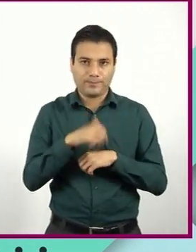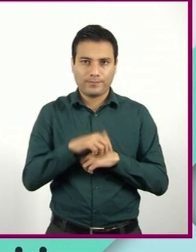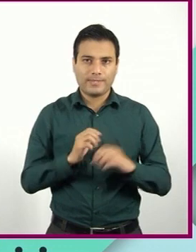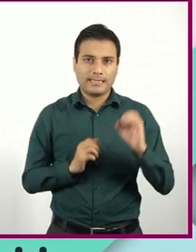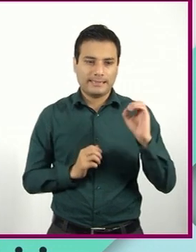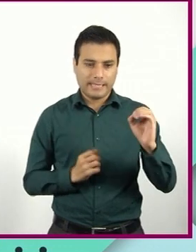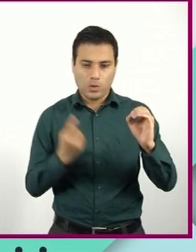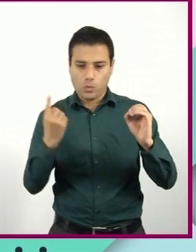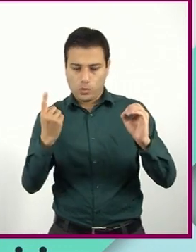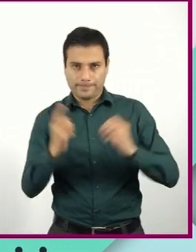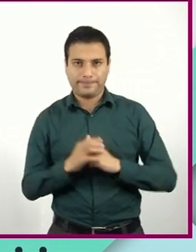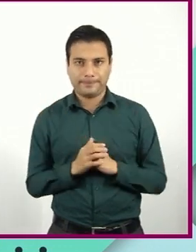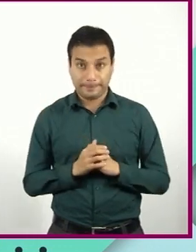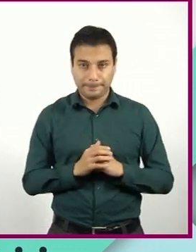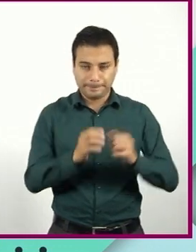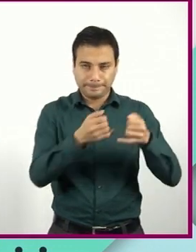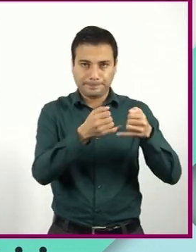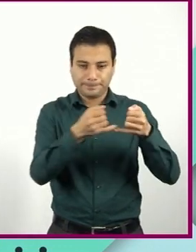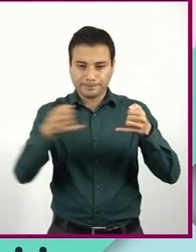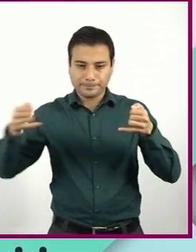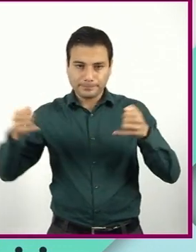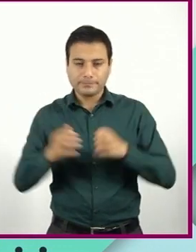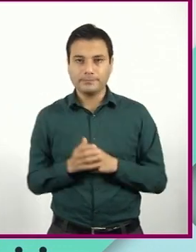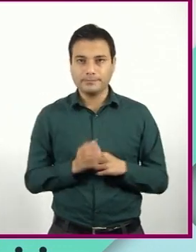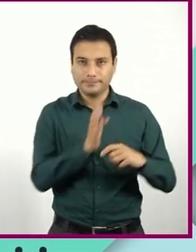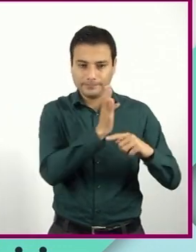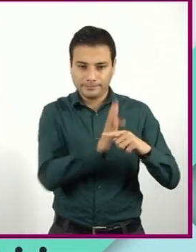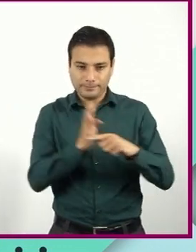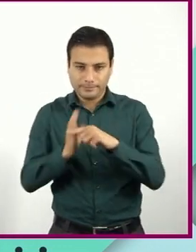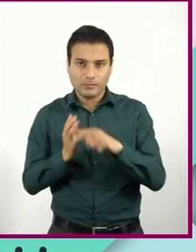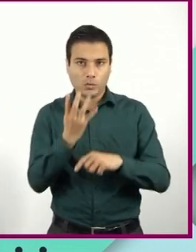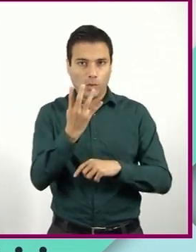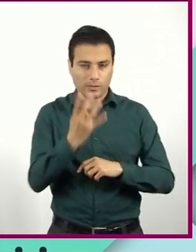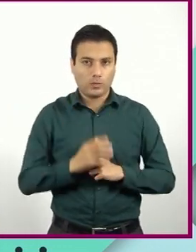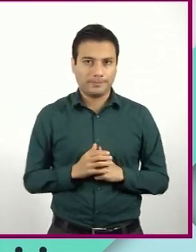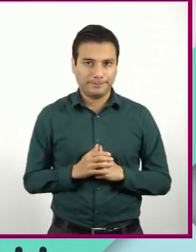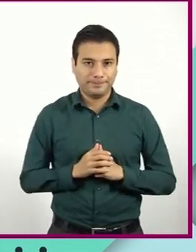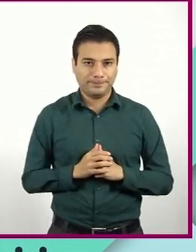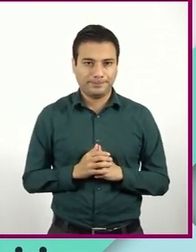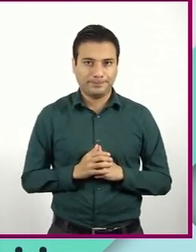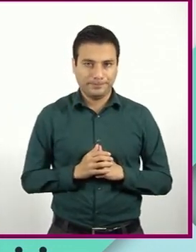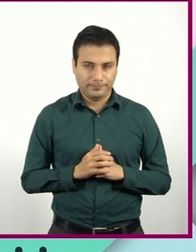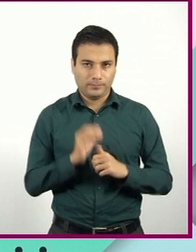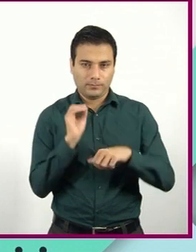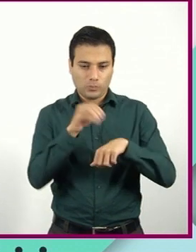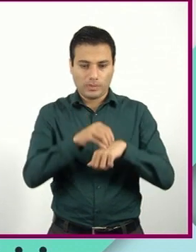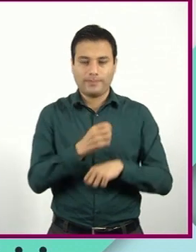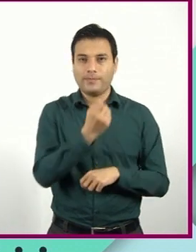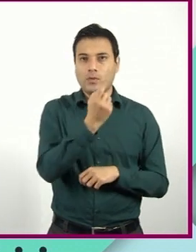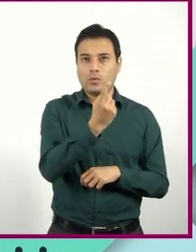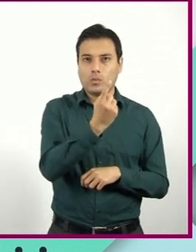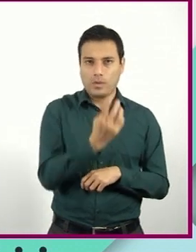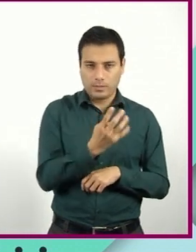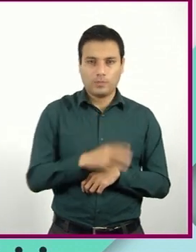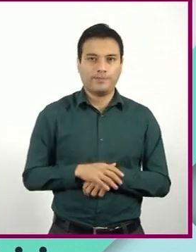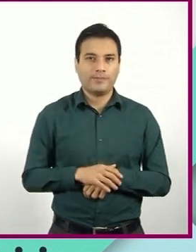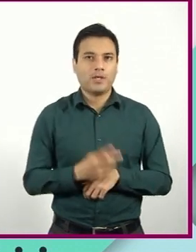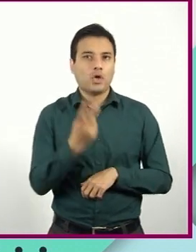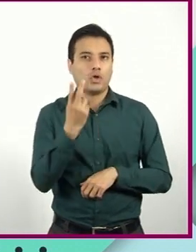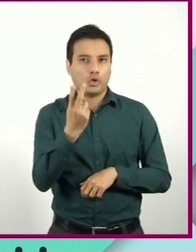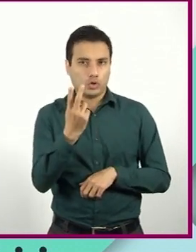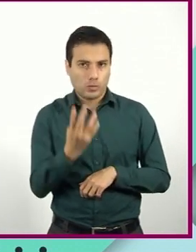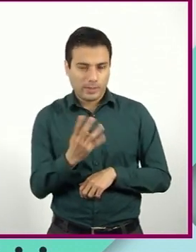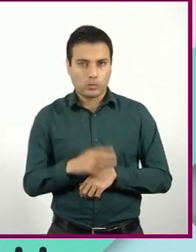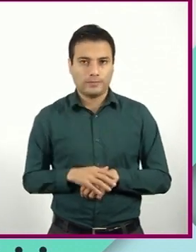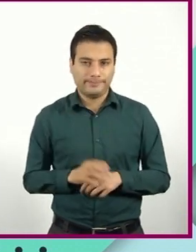los extremos. Dividimos en 4 partes iguales e identificamos las fracciones 1/4 y 2/4,